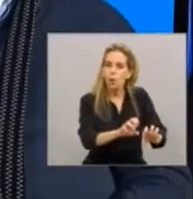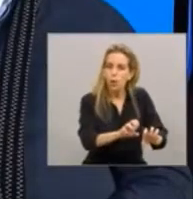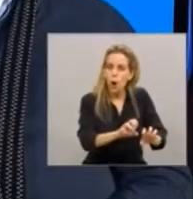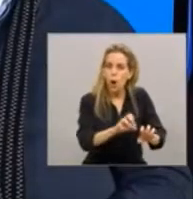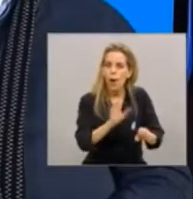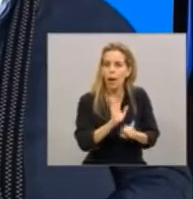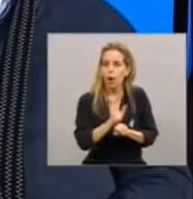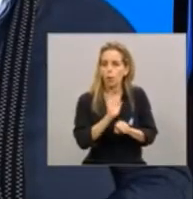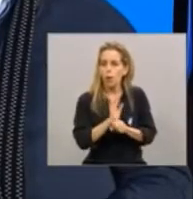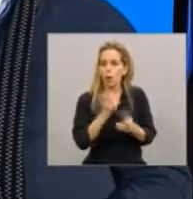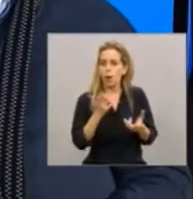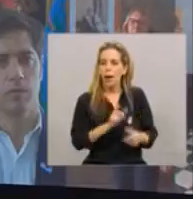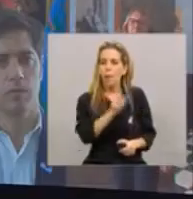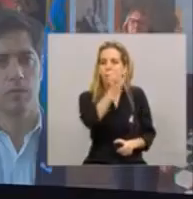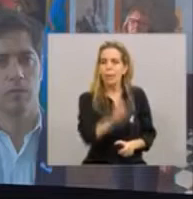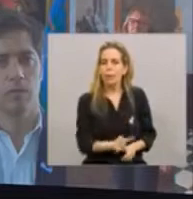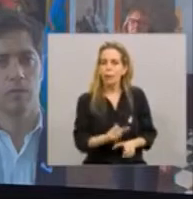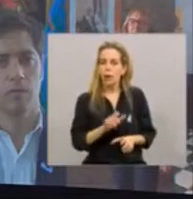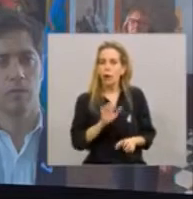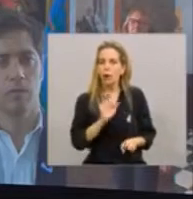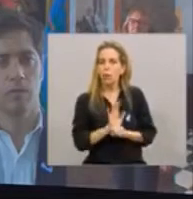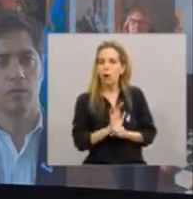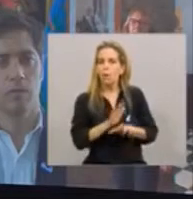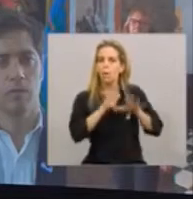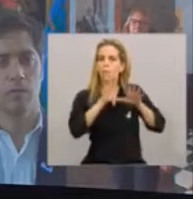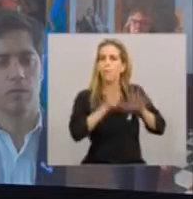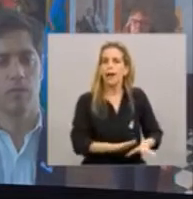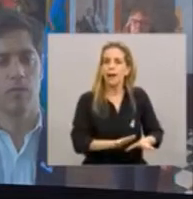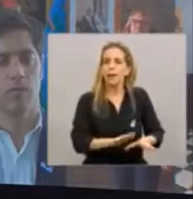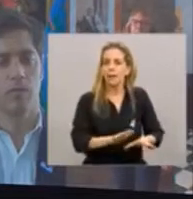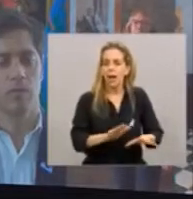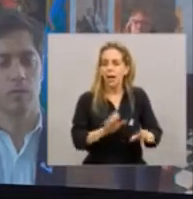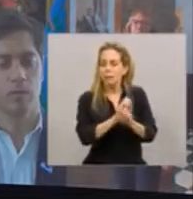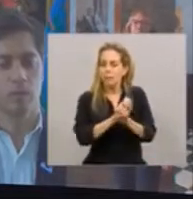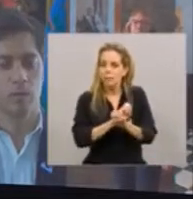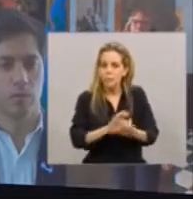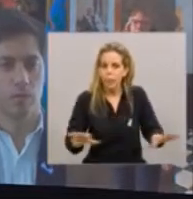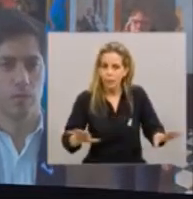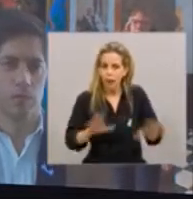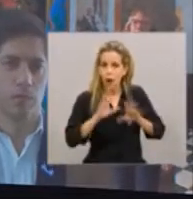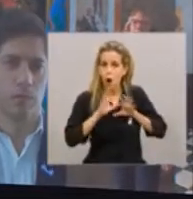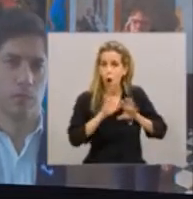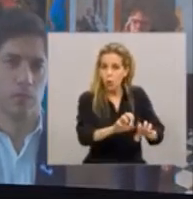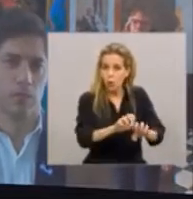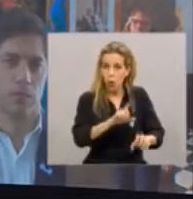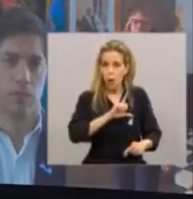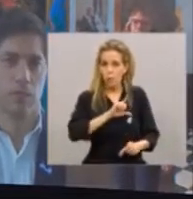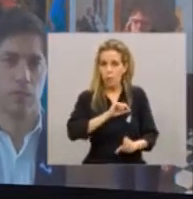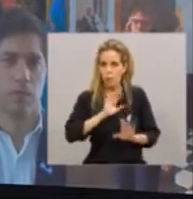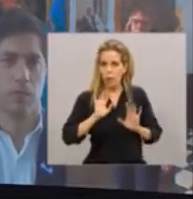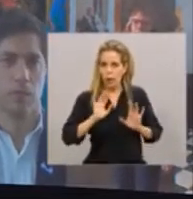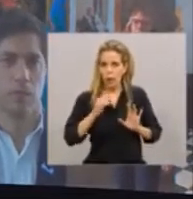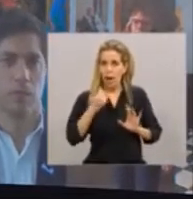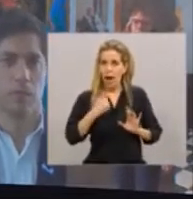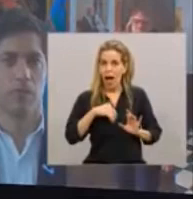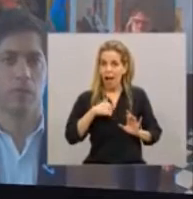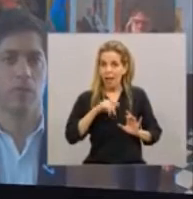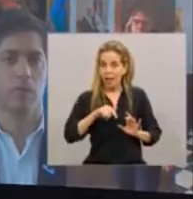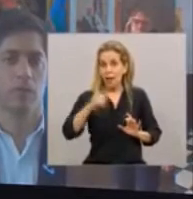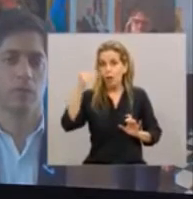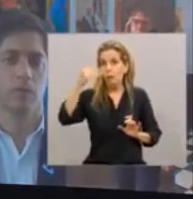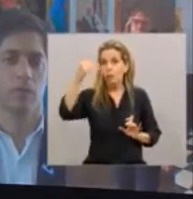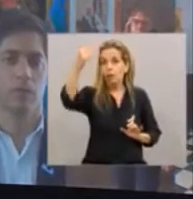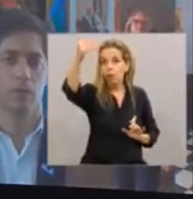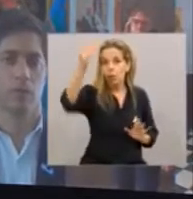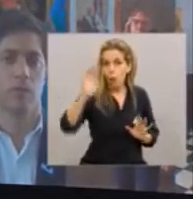nos paraliza y nos pone en el peor lugar como seres humanos la argentina ese viernes tiene que ser una